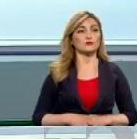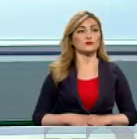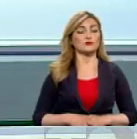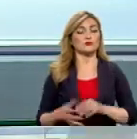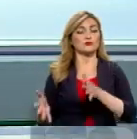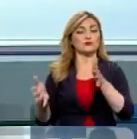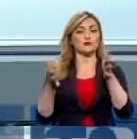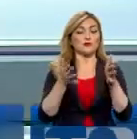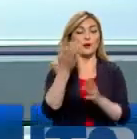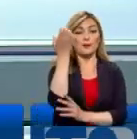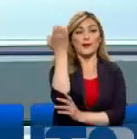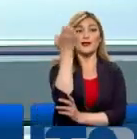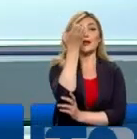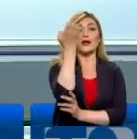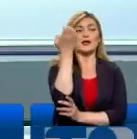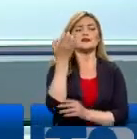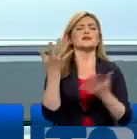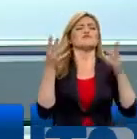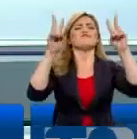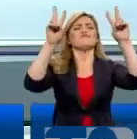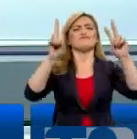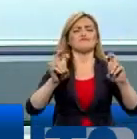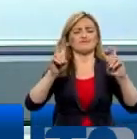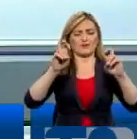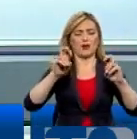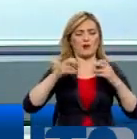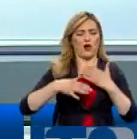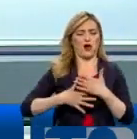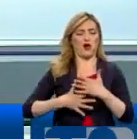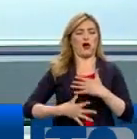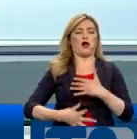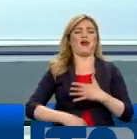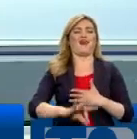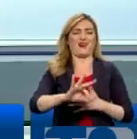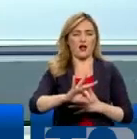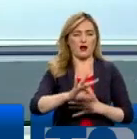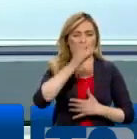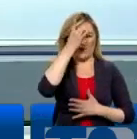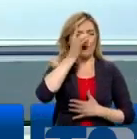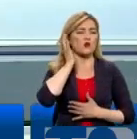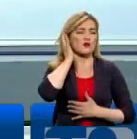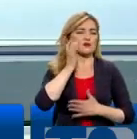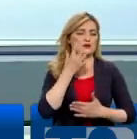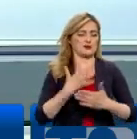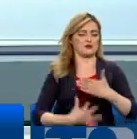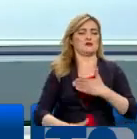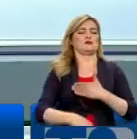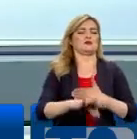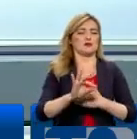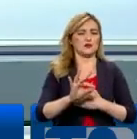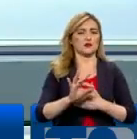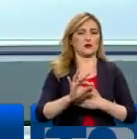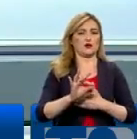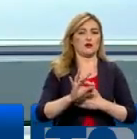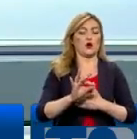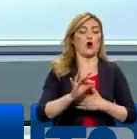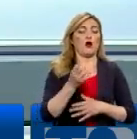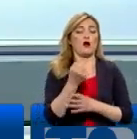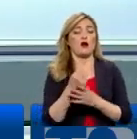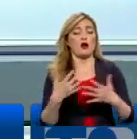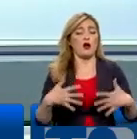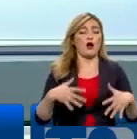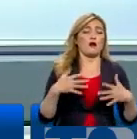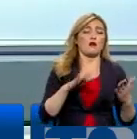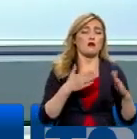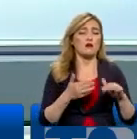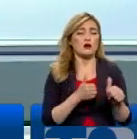La emergencia obstétrica es uno de los artículos que se aprobó con el Código de Salud. Los médicos sostienen que no es una despenalización del aborto,